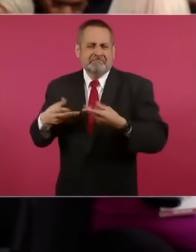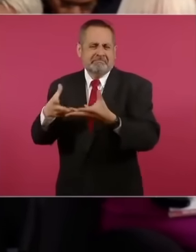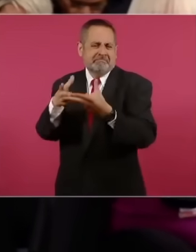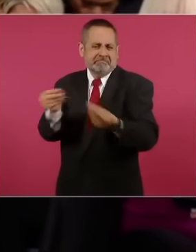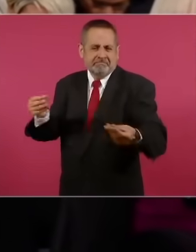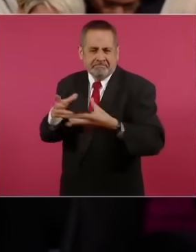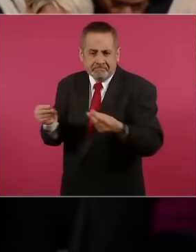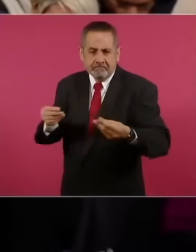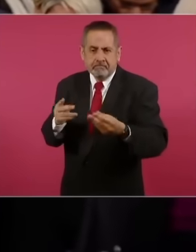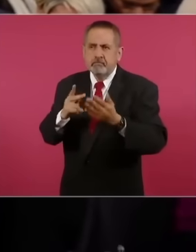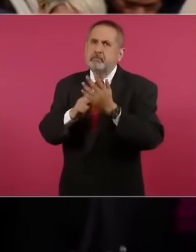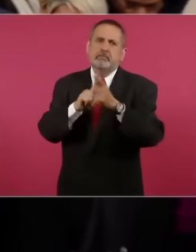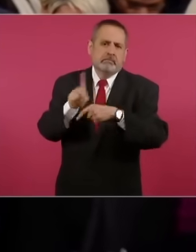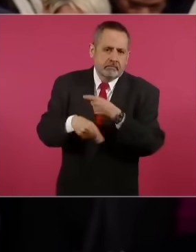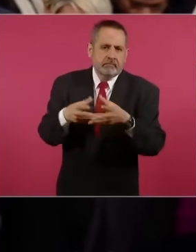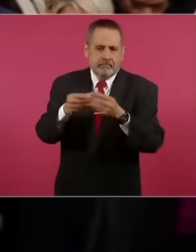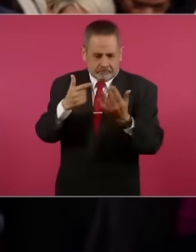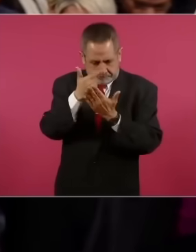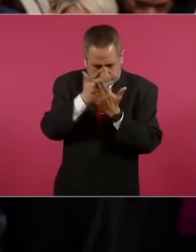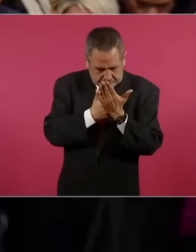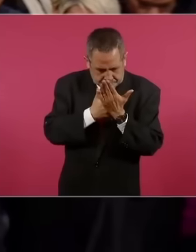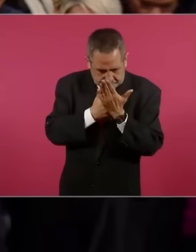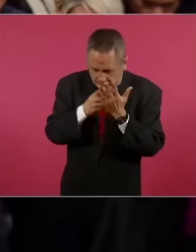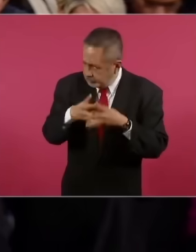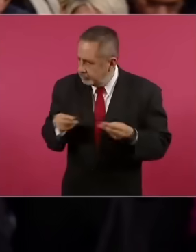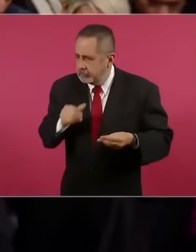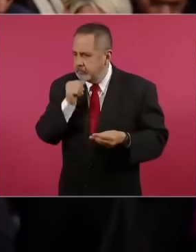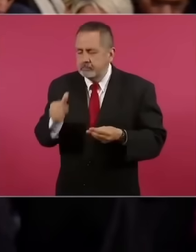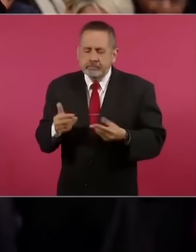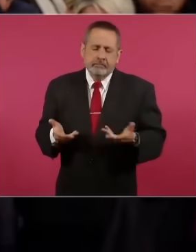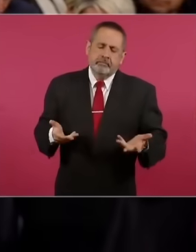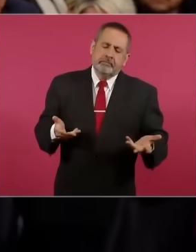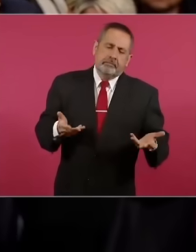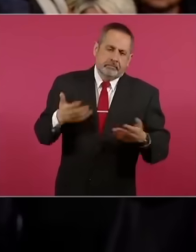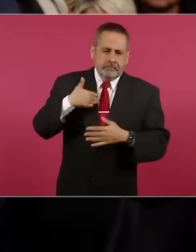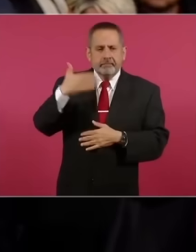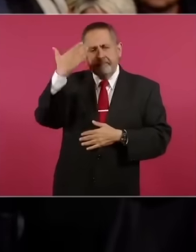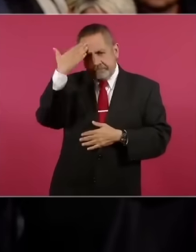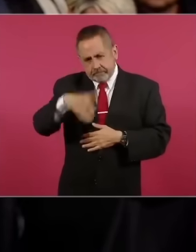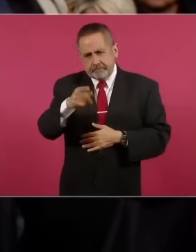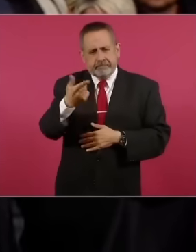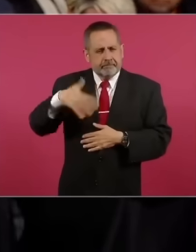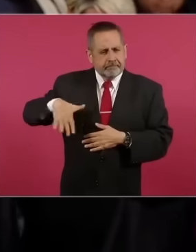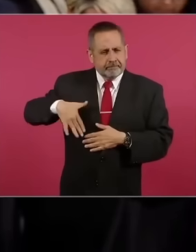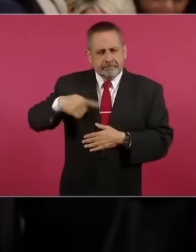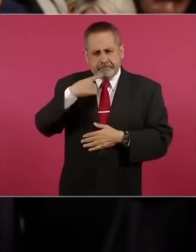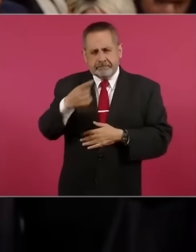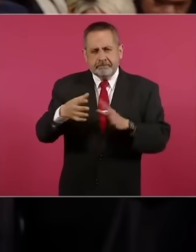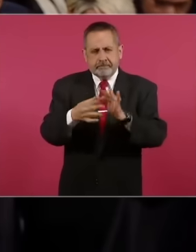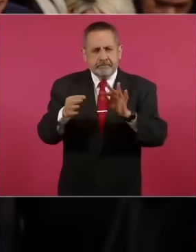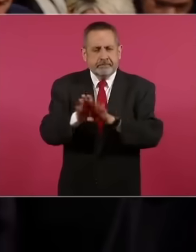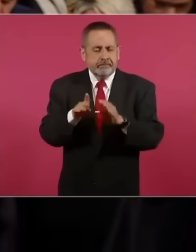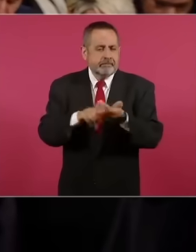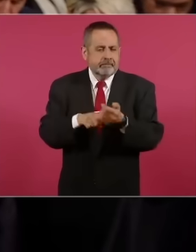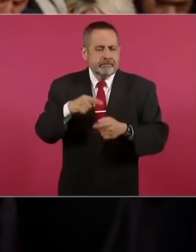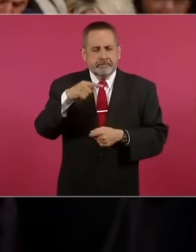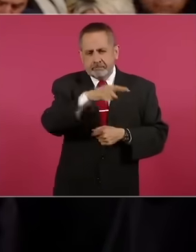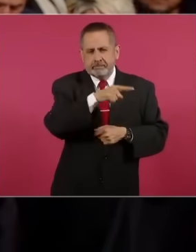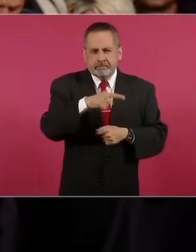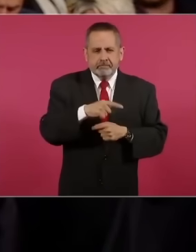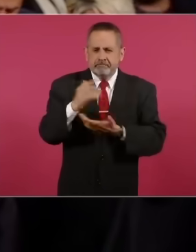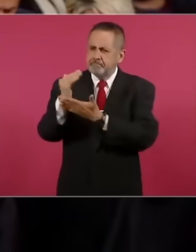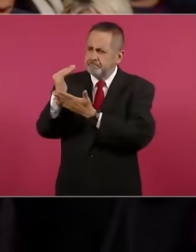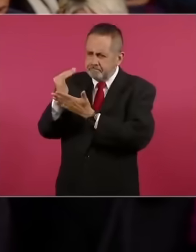vuelto a desaparecer ahora de las listas oficiales. Así que yo sé que usted ha dicho últimamente que hay una tendencia a la